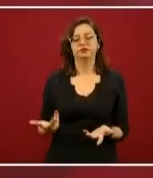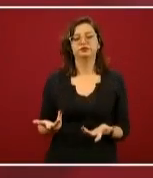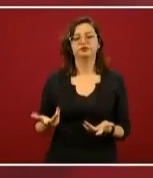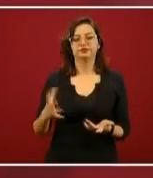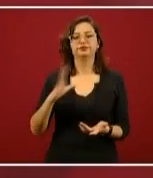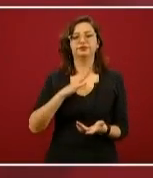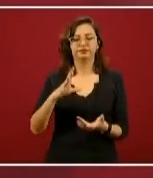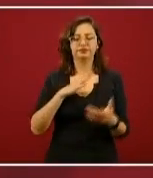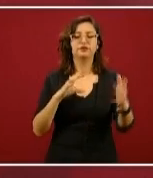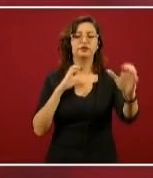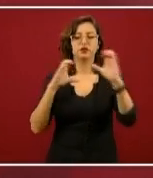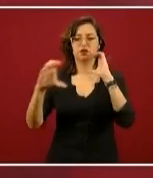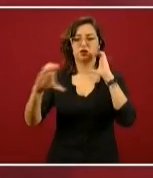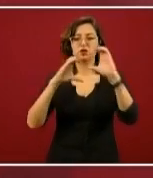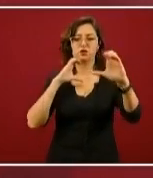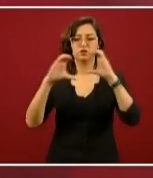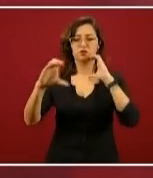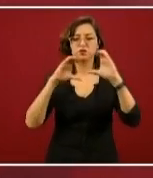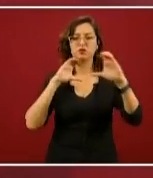comunicación,